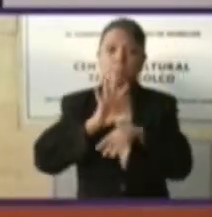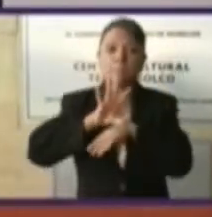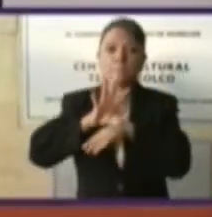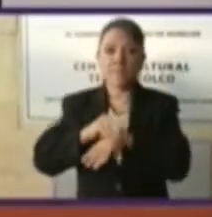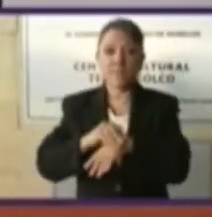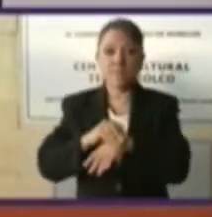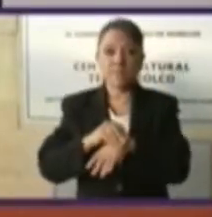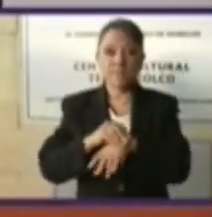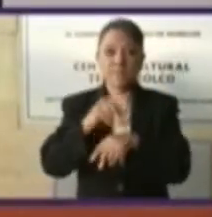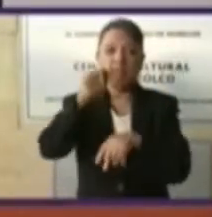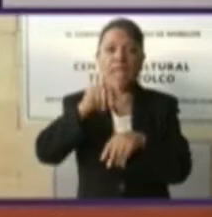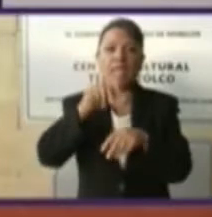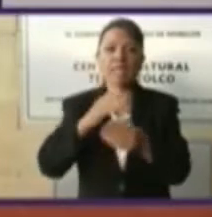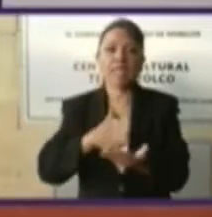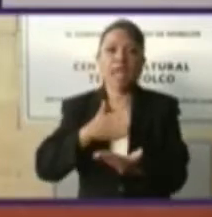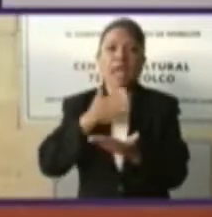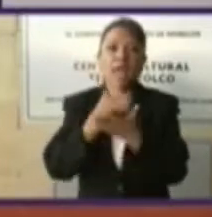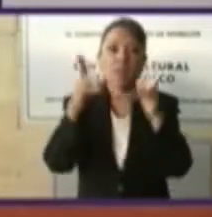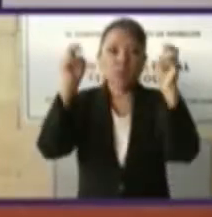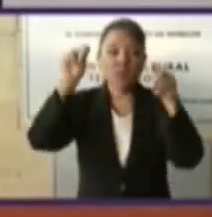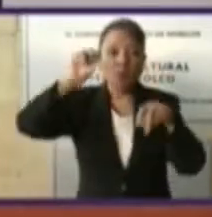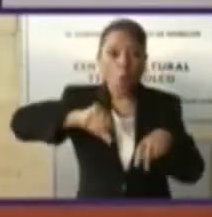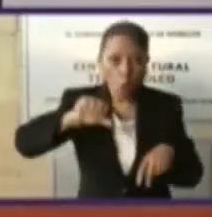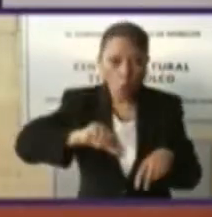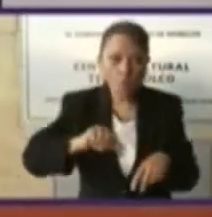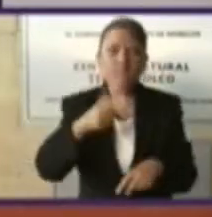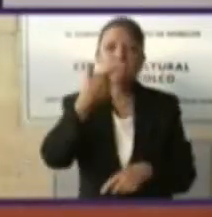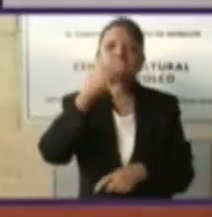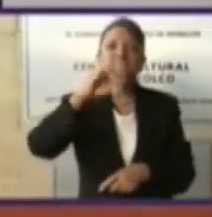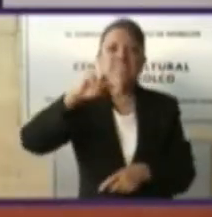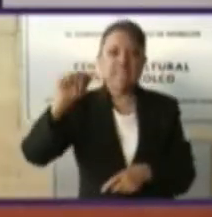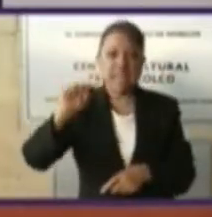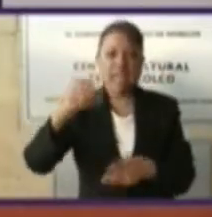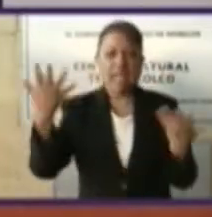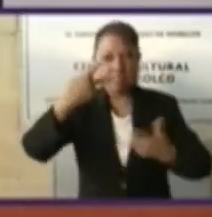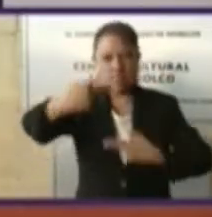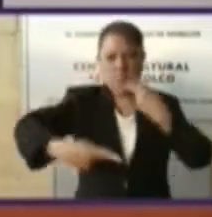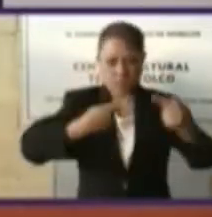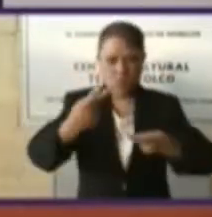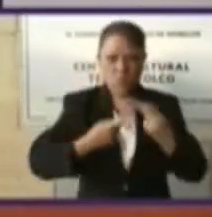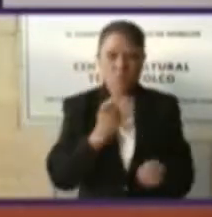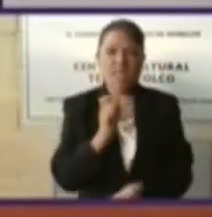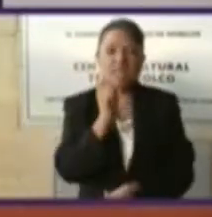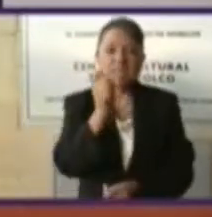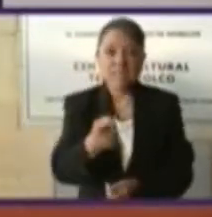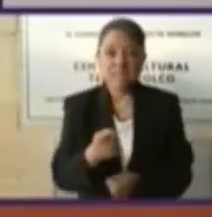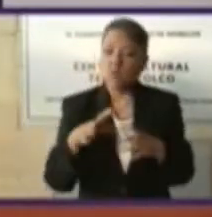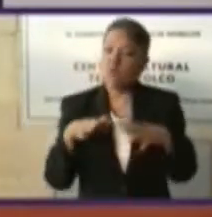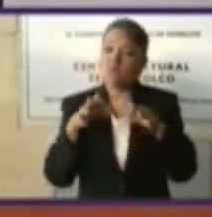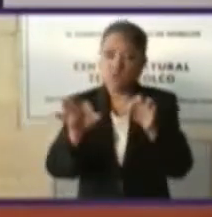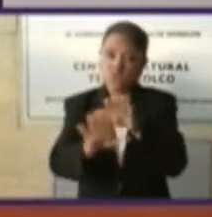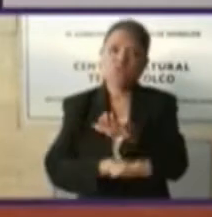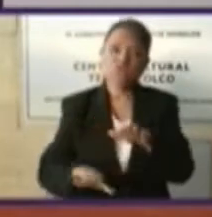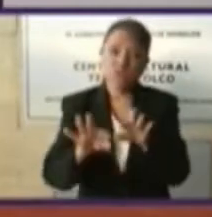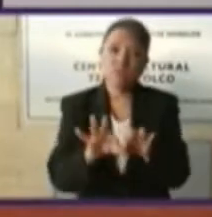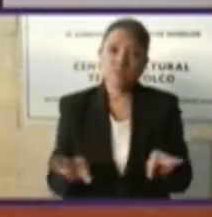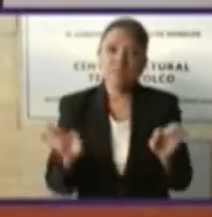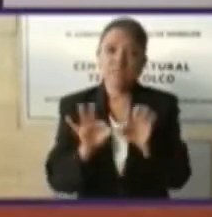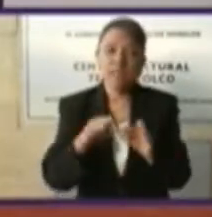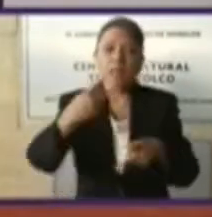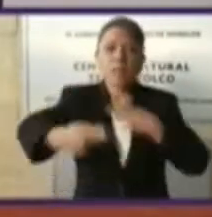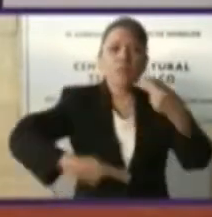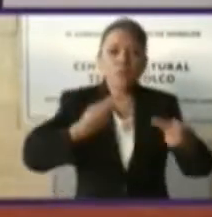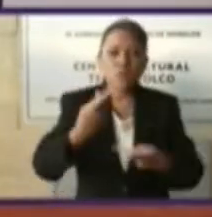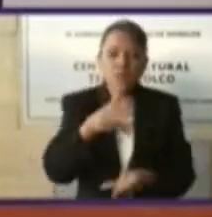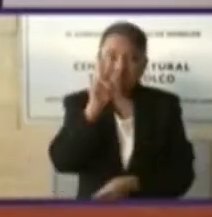permiten abordar el día de hoy. Gina nos hace una pregunta que es fundamental, preguntarnos